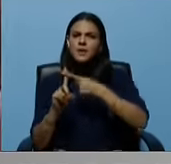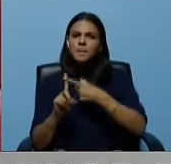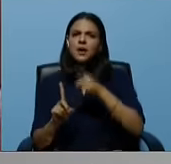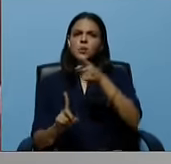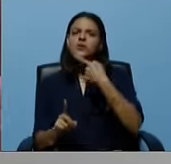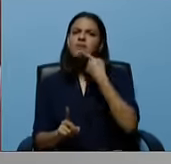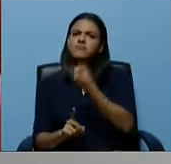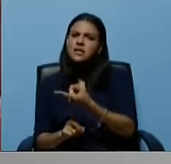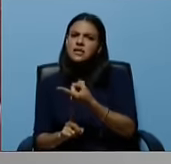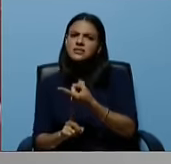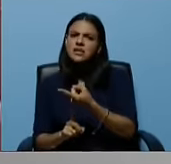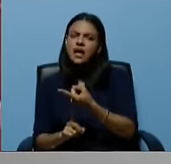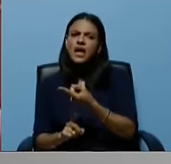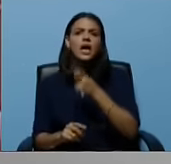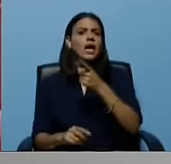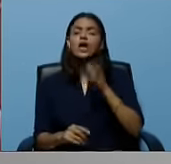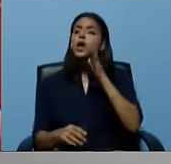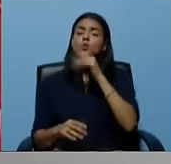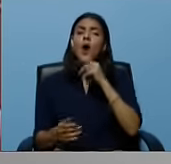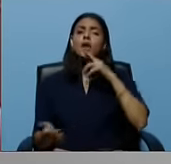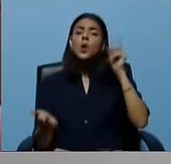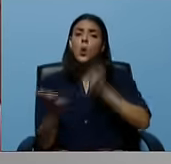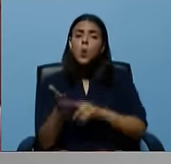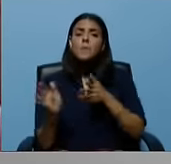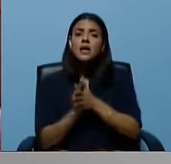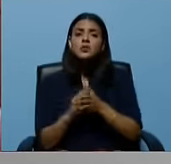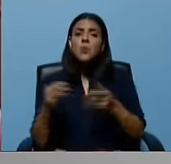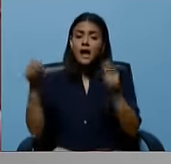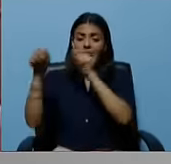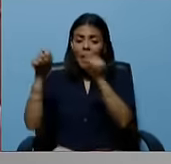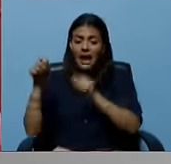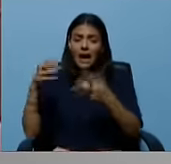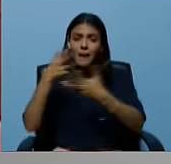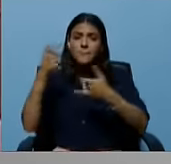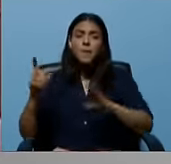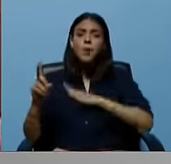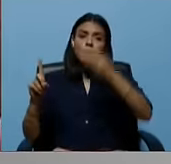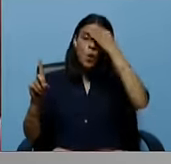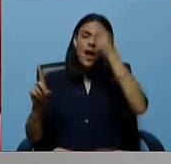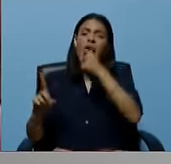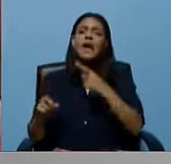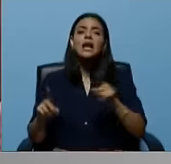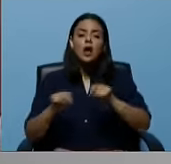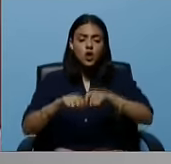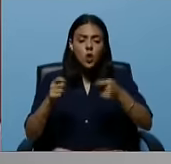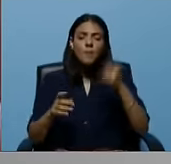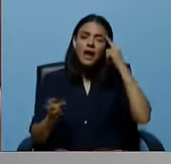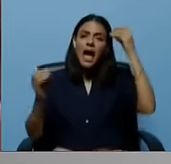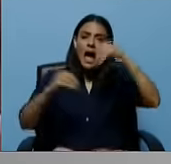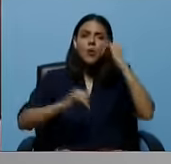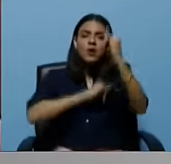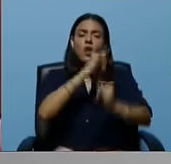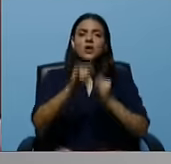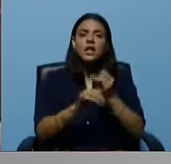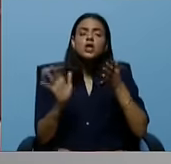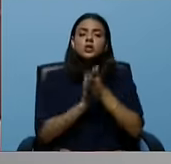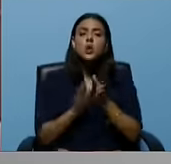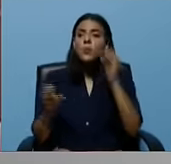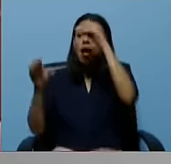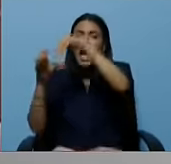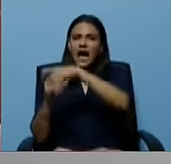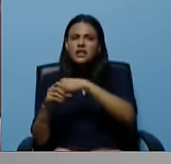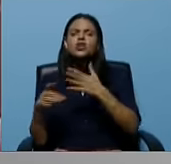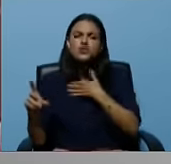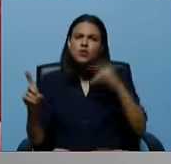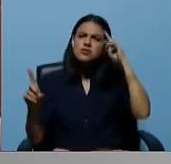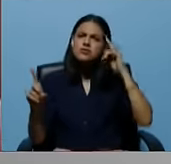que al incumplir lo estipulado en esta carta, el señor Edmundo también viola los acuerdos internacionales sobre asilo. Quisiera saber